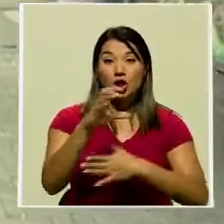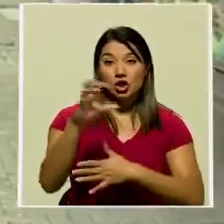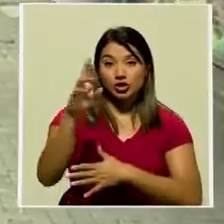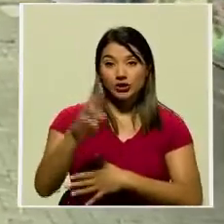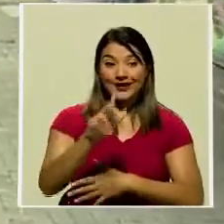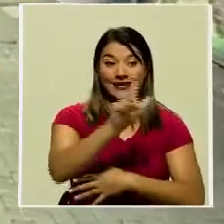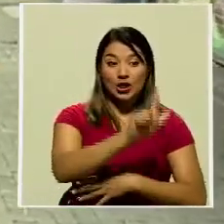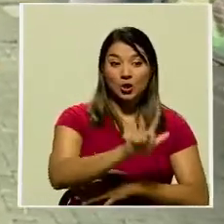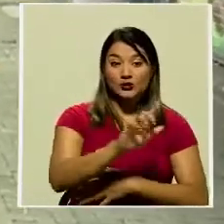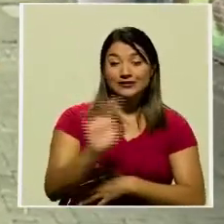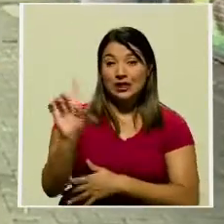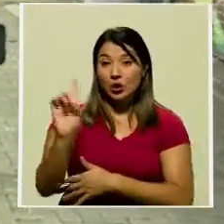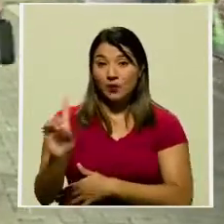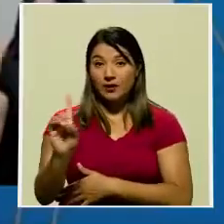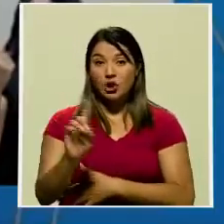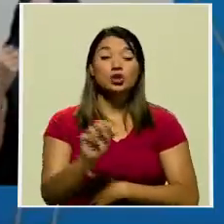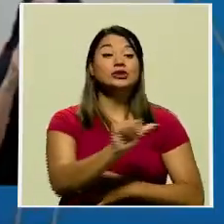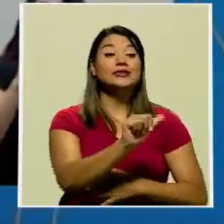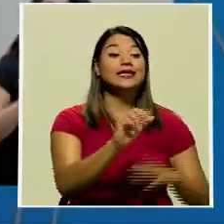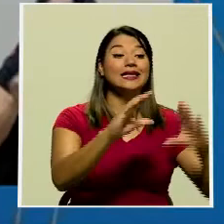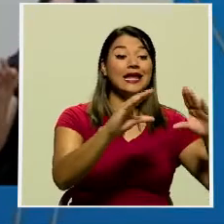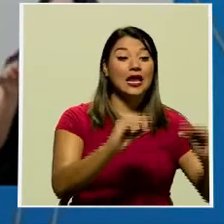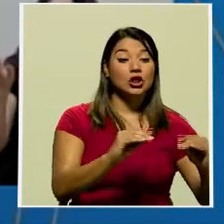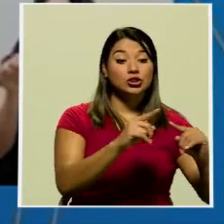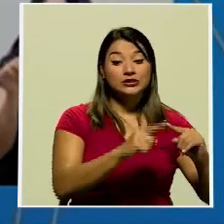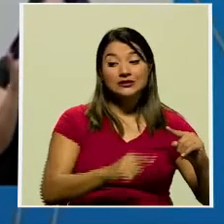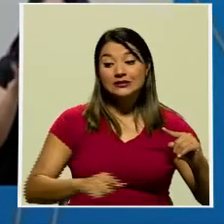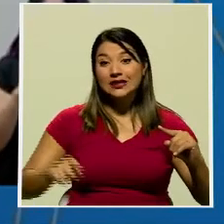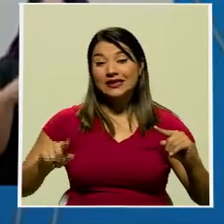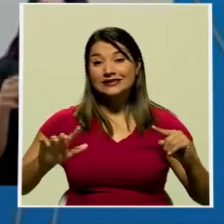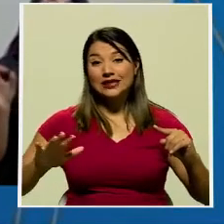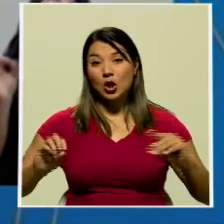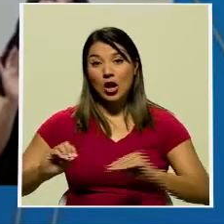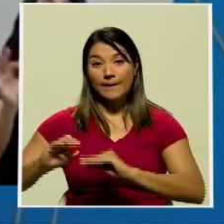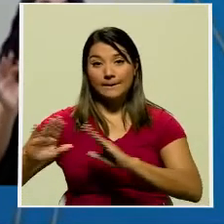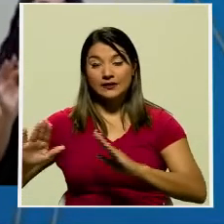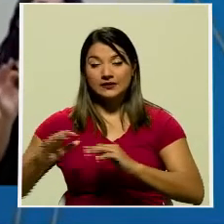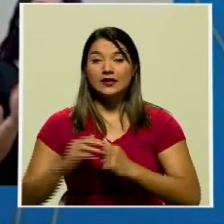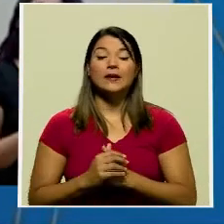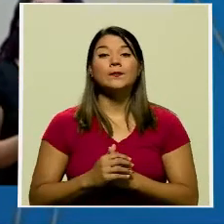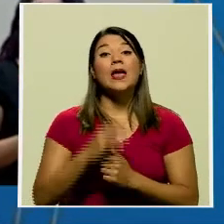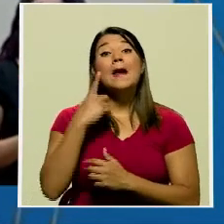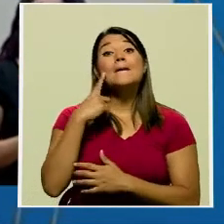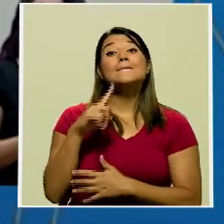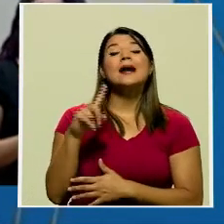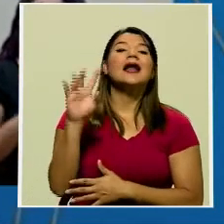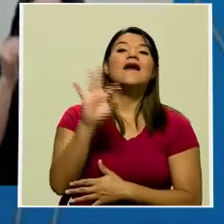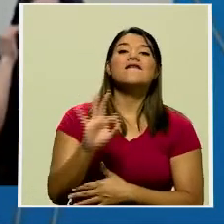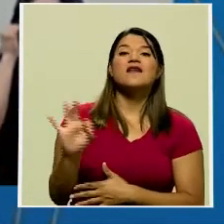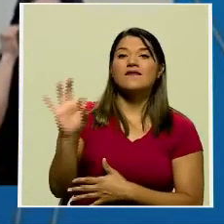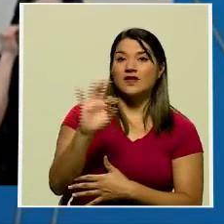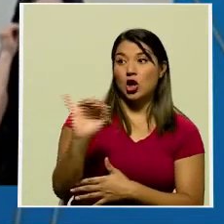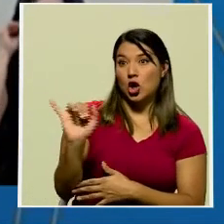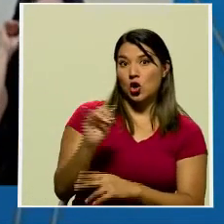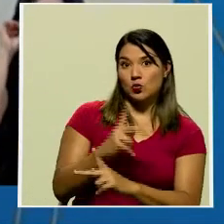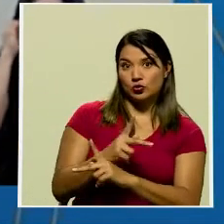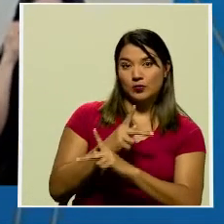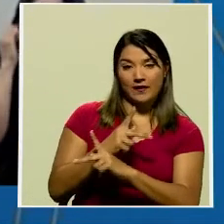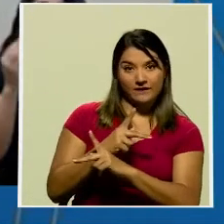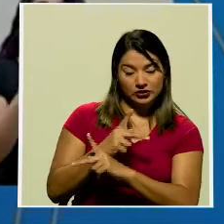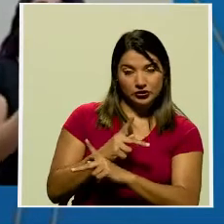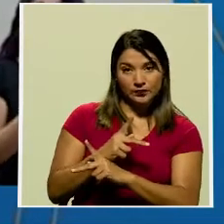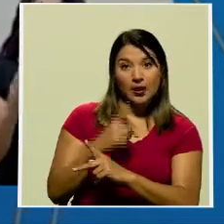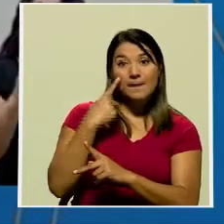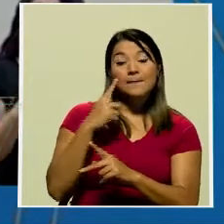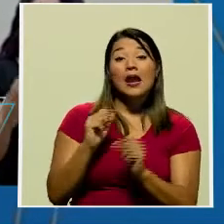a 5 de la mañana. Para febrero, y como medida de previsión,